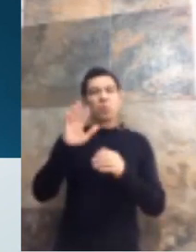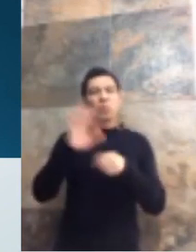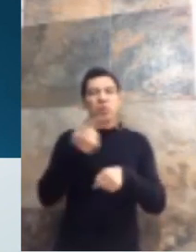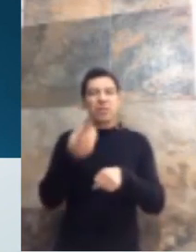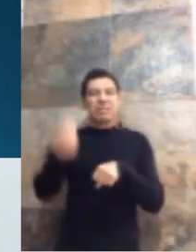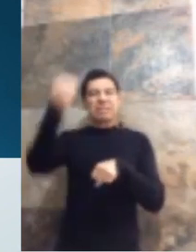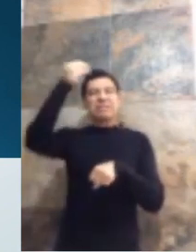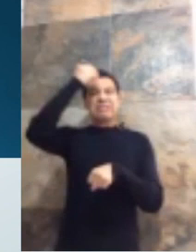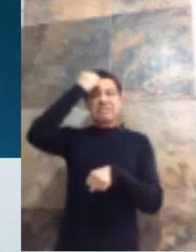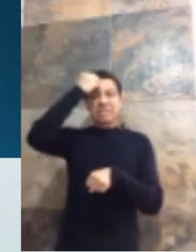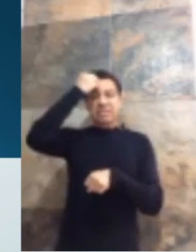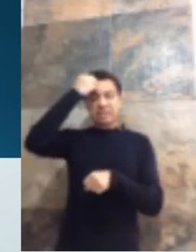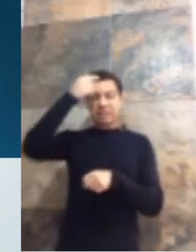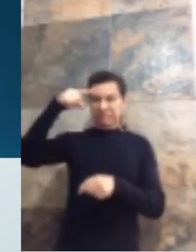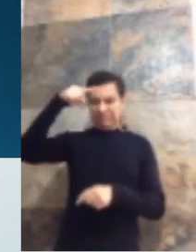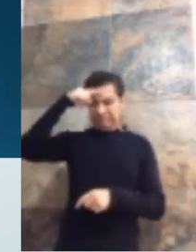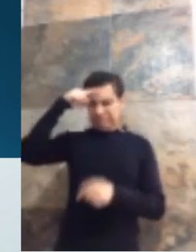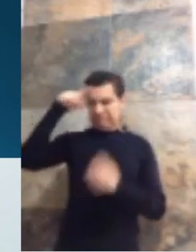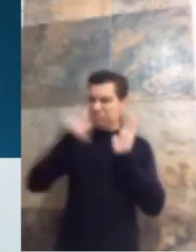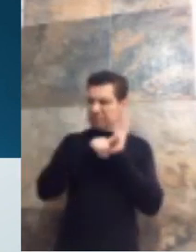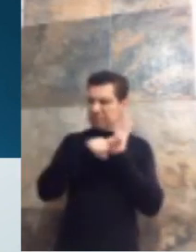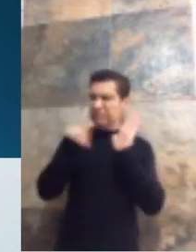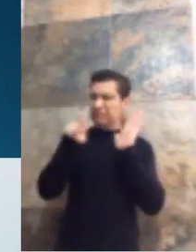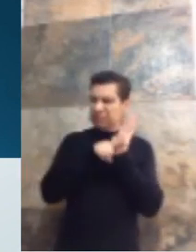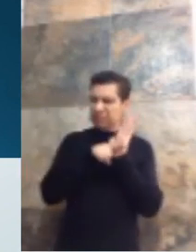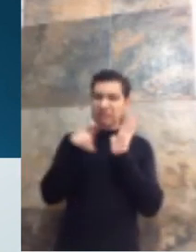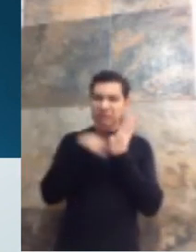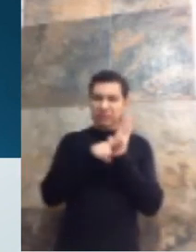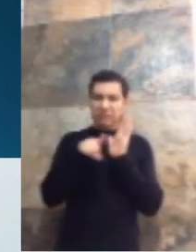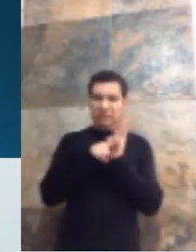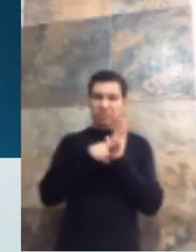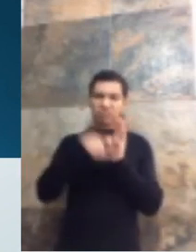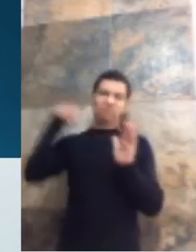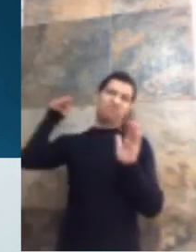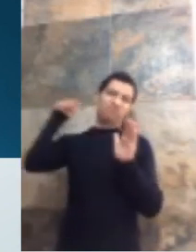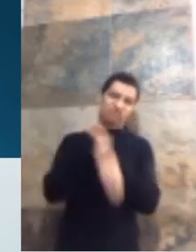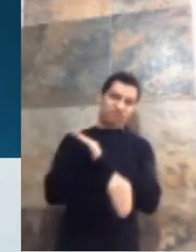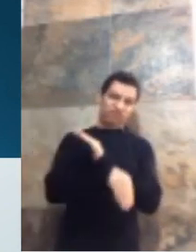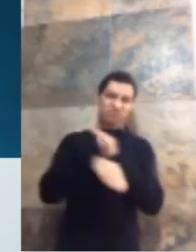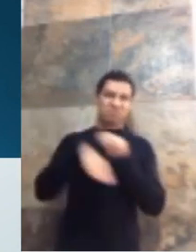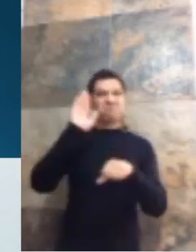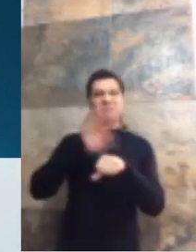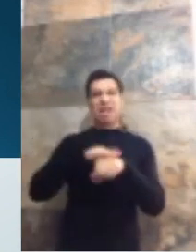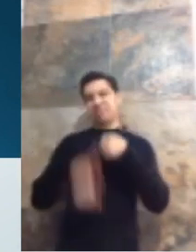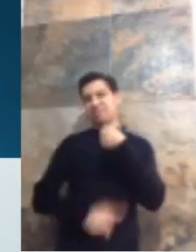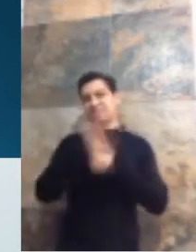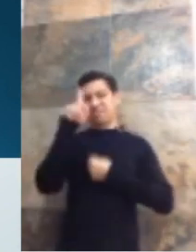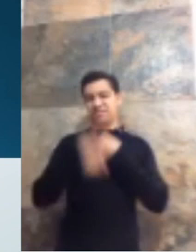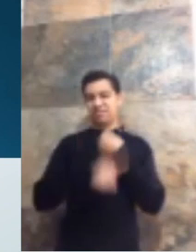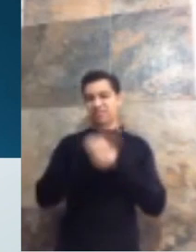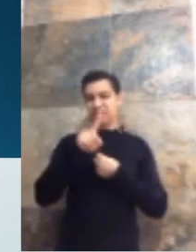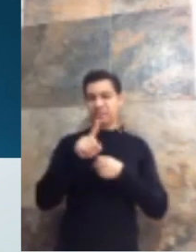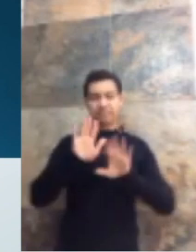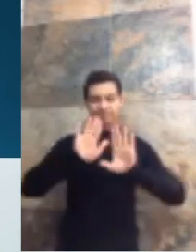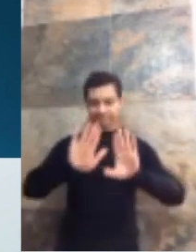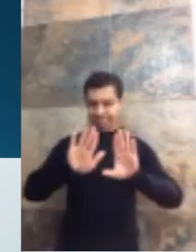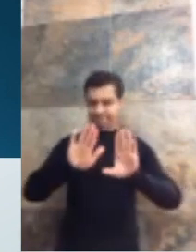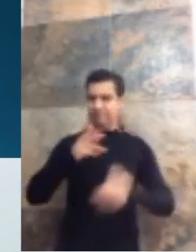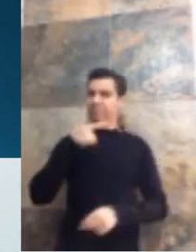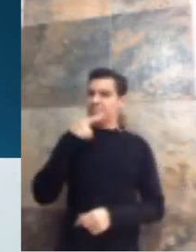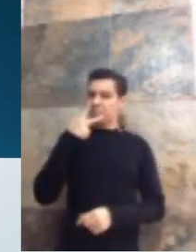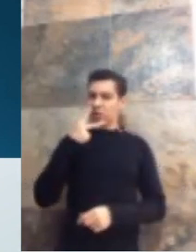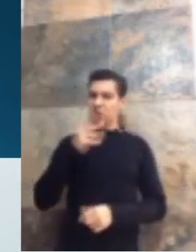negativa en la persona a la que se la estamos diciendo. Y entonces las personas entrenadas para atender a distancia estas